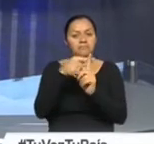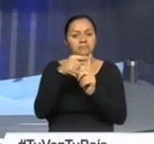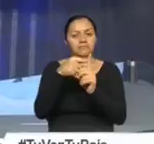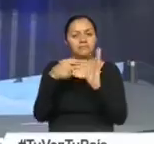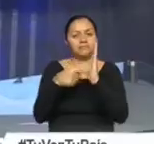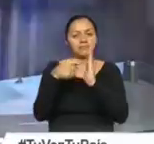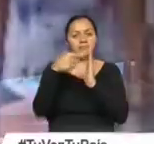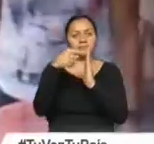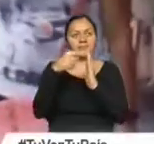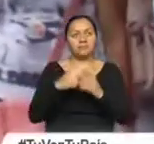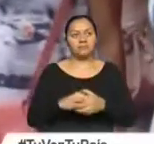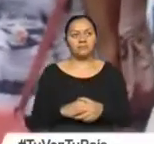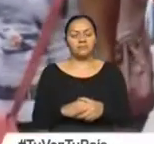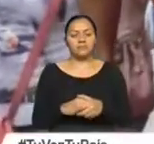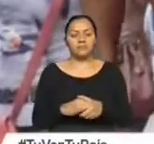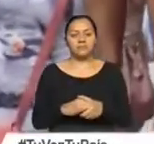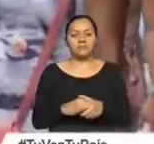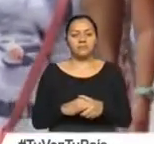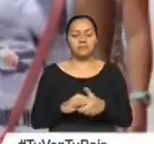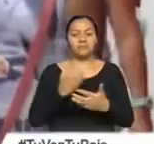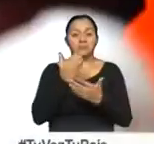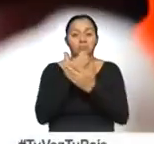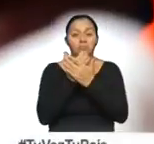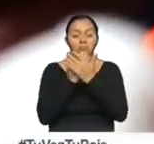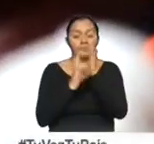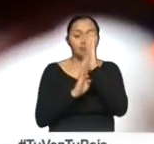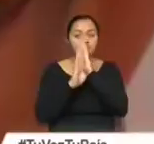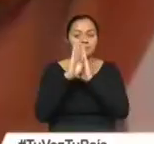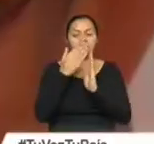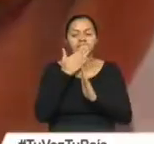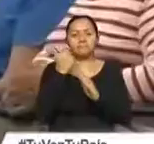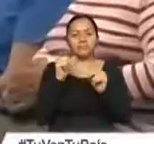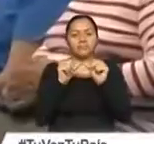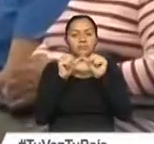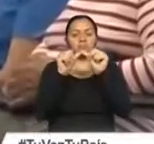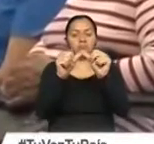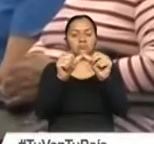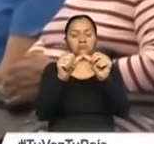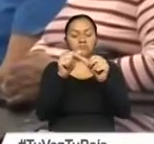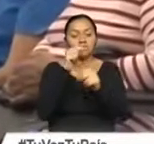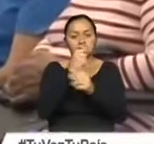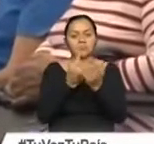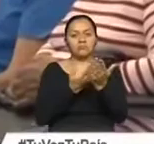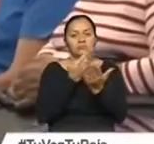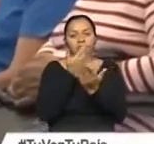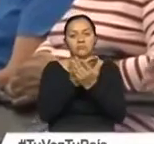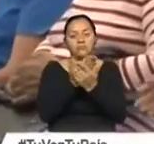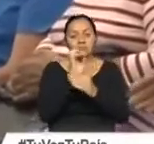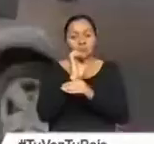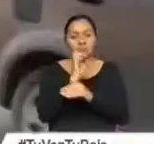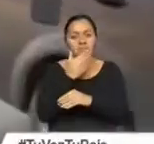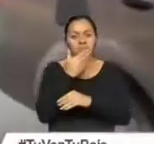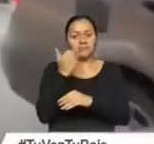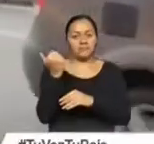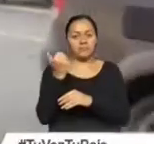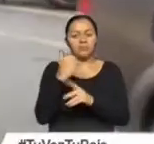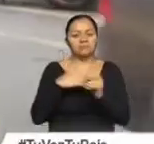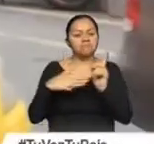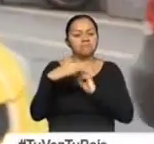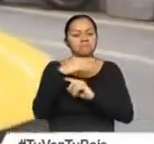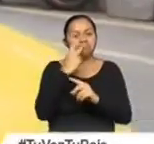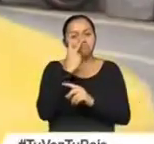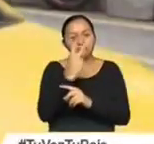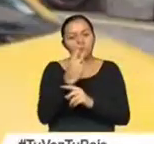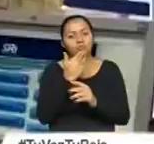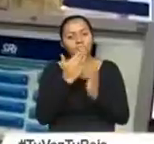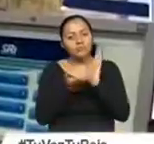tributos. Una economía en crecimiento y estabilizada es la que presenta actualmente el Ecuador. Panorama que se refleja